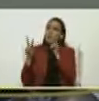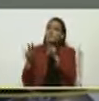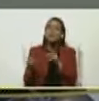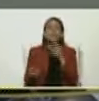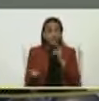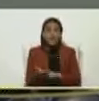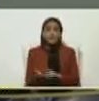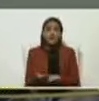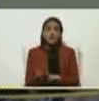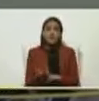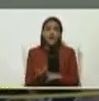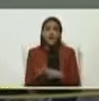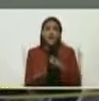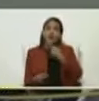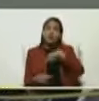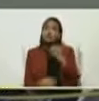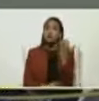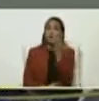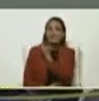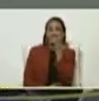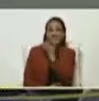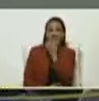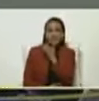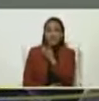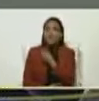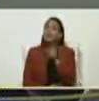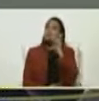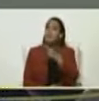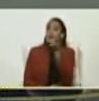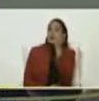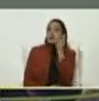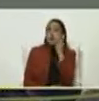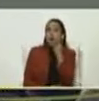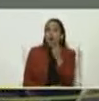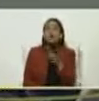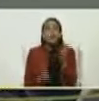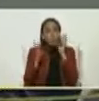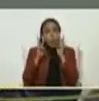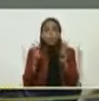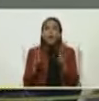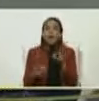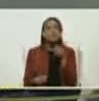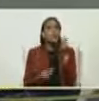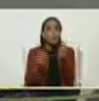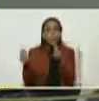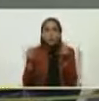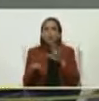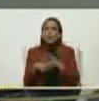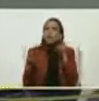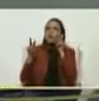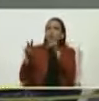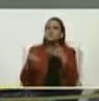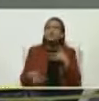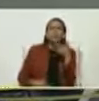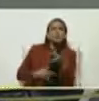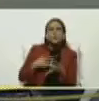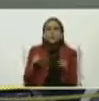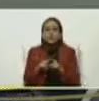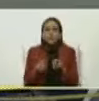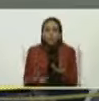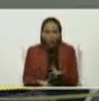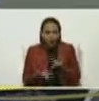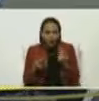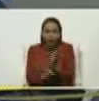verdaderamente, nos hicieron reír, nos hicieron llorar. Y eso es lo bueno de la película, cuando uno se compenetra y siente.